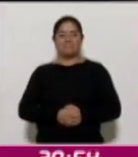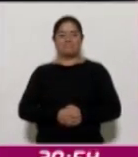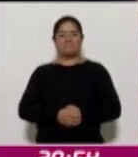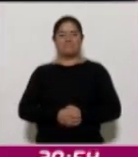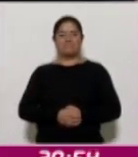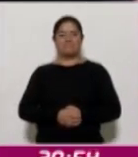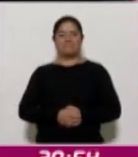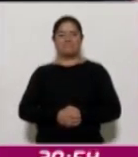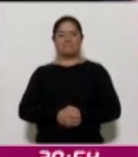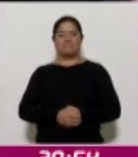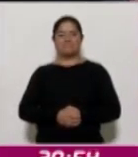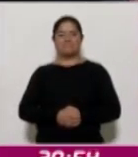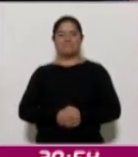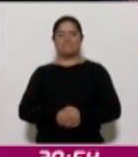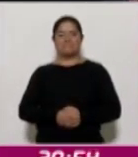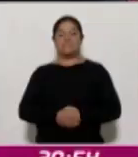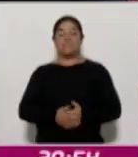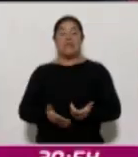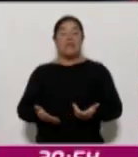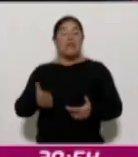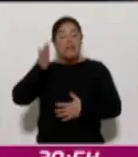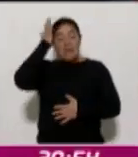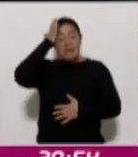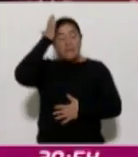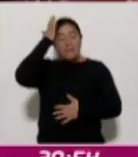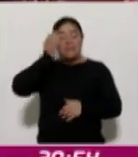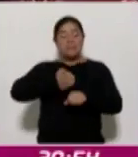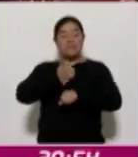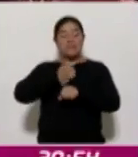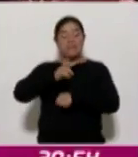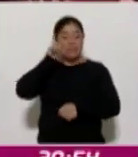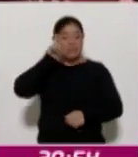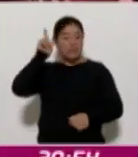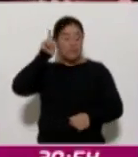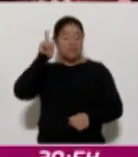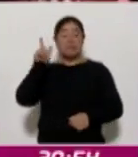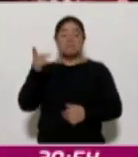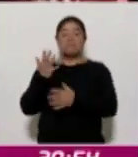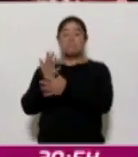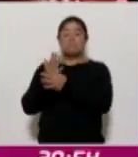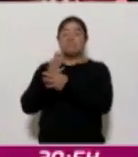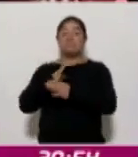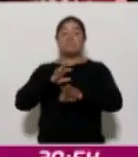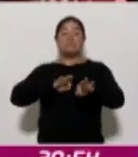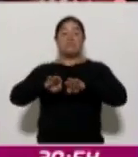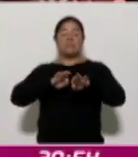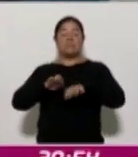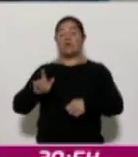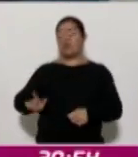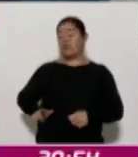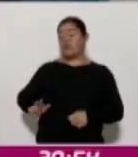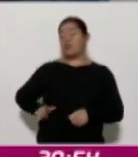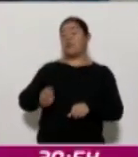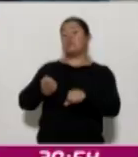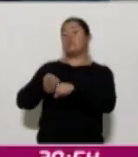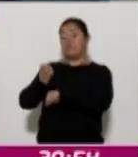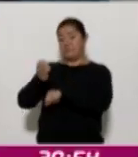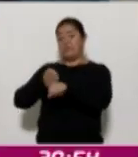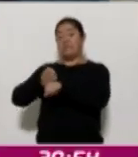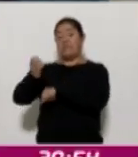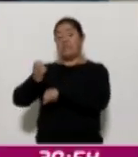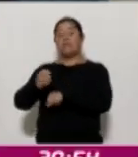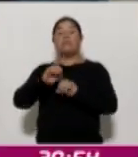Y la mandataria estatal Lorena Cuellar Cisneros destacó la colaboración entre el gobierno estatal y